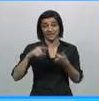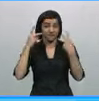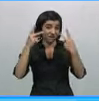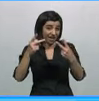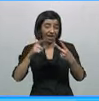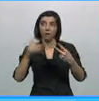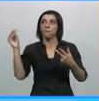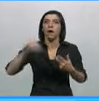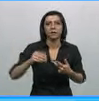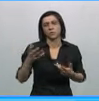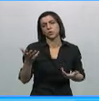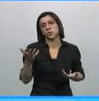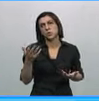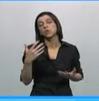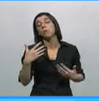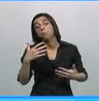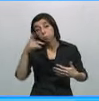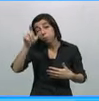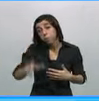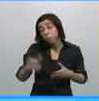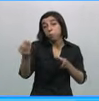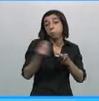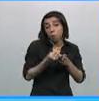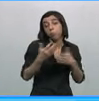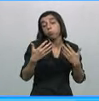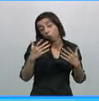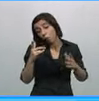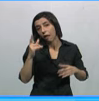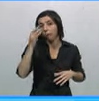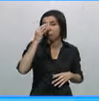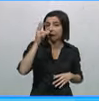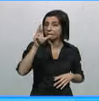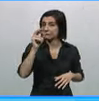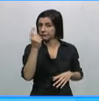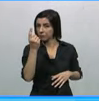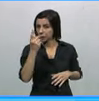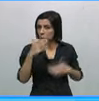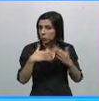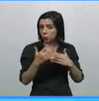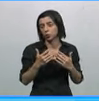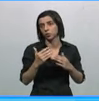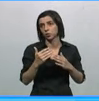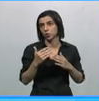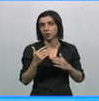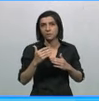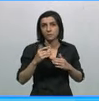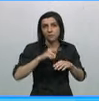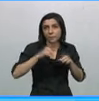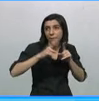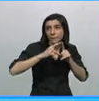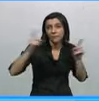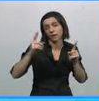para jugar 20, 30 minutos como, bueno... Como finalmente como pasó. Ese partido, exacto, que pasó, pero es